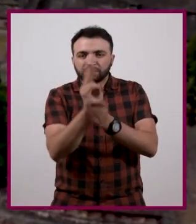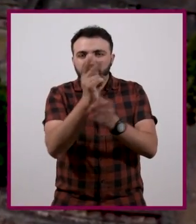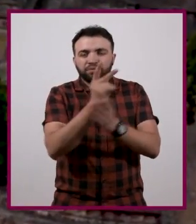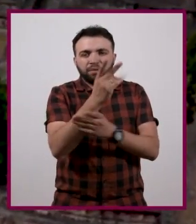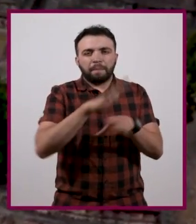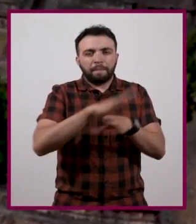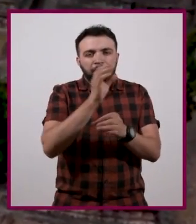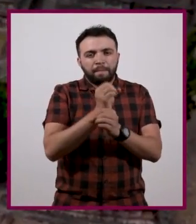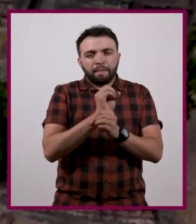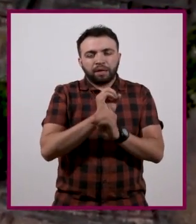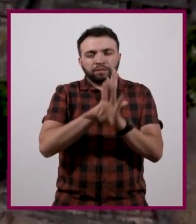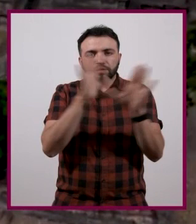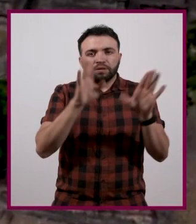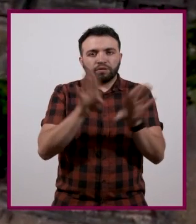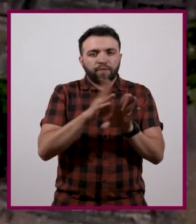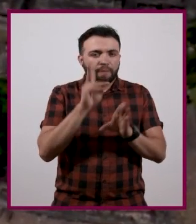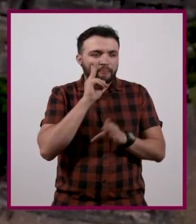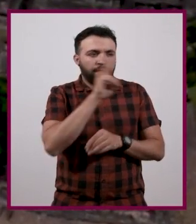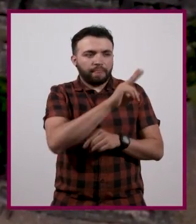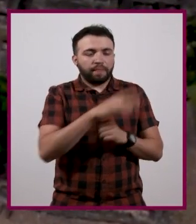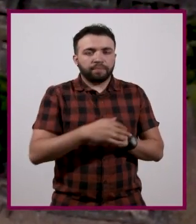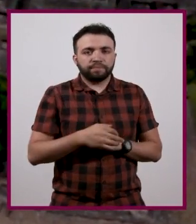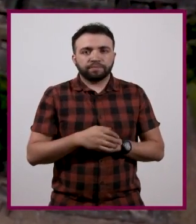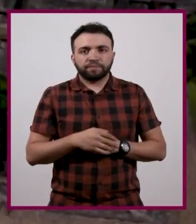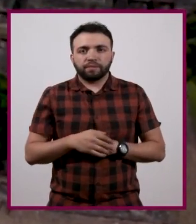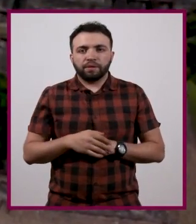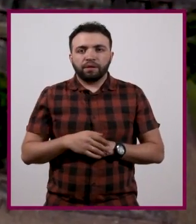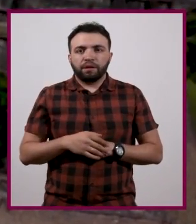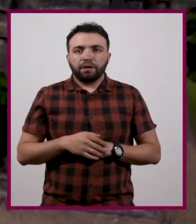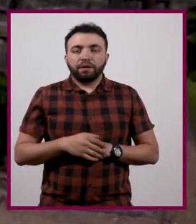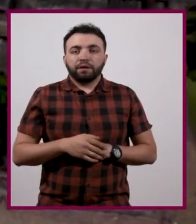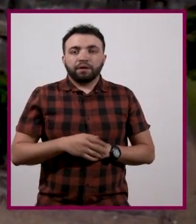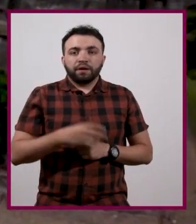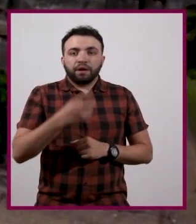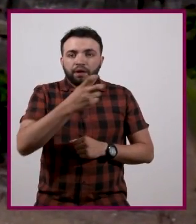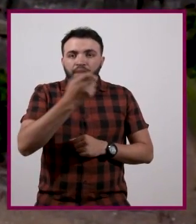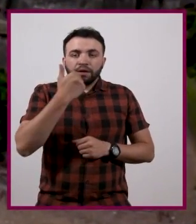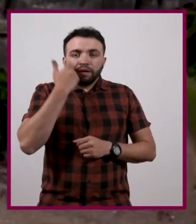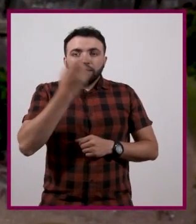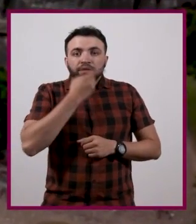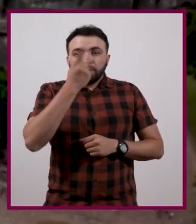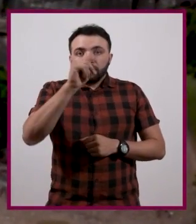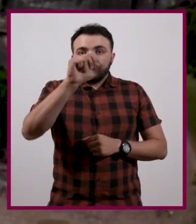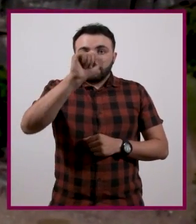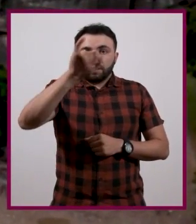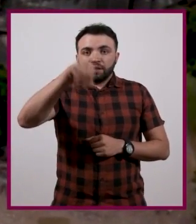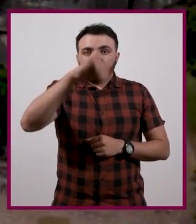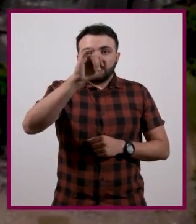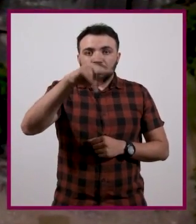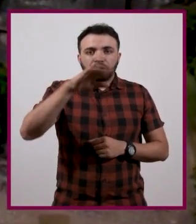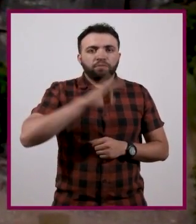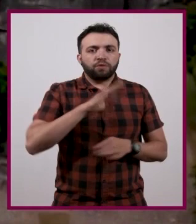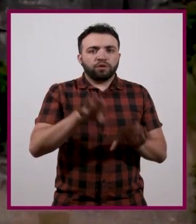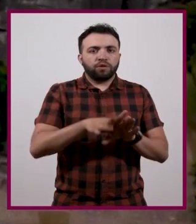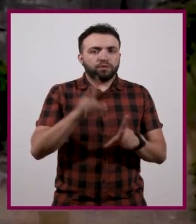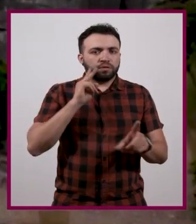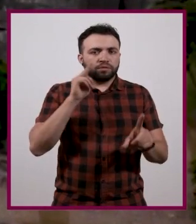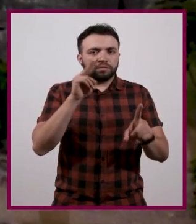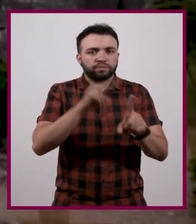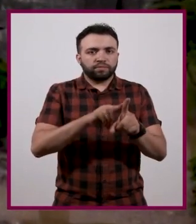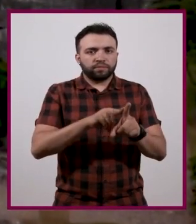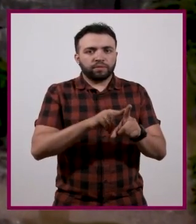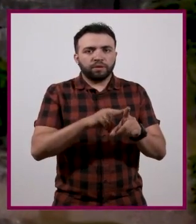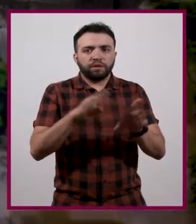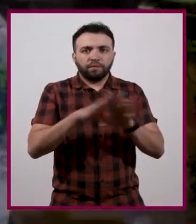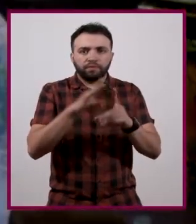claro observarla, mirarla. Por supuesto que esto significa que el Tajín pueda ilustrar no